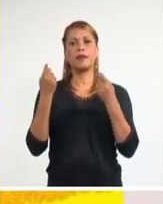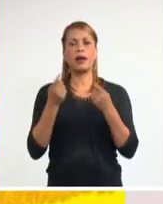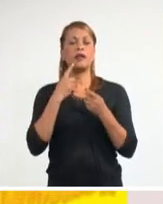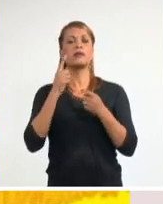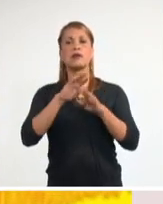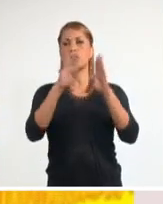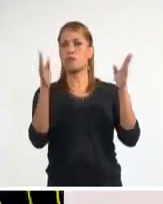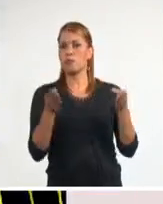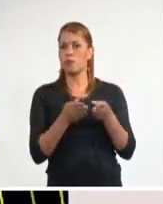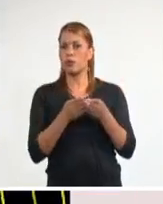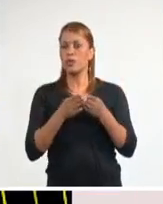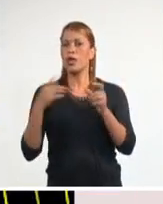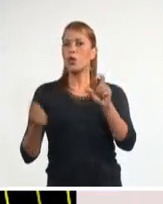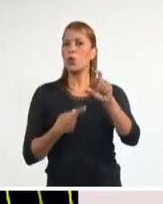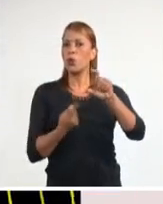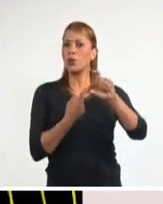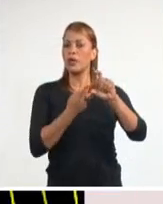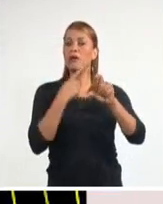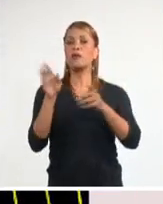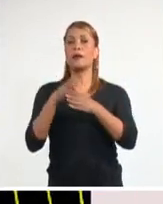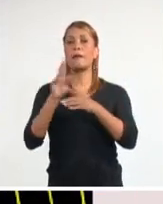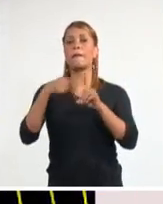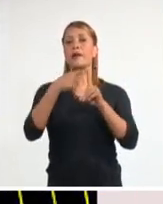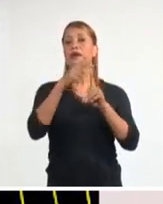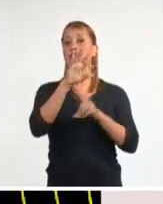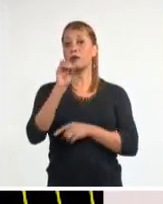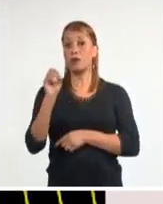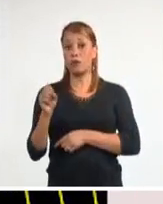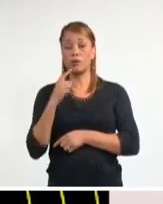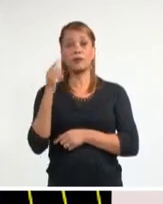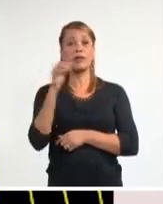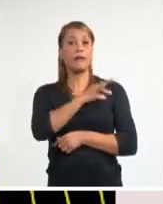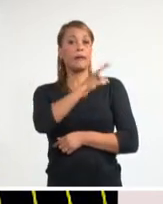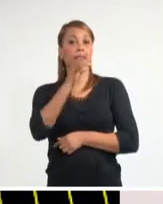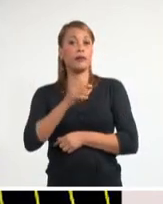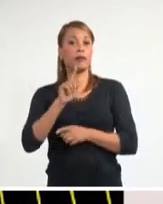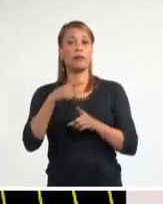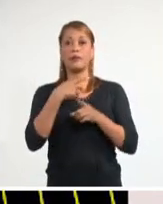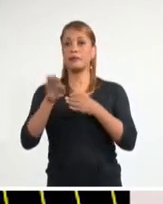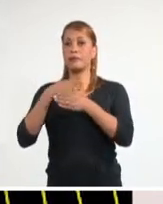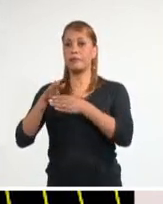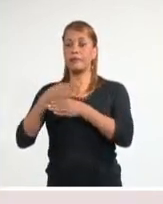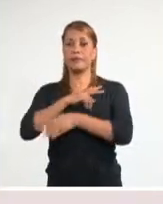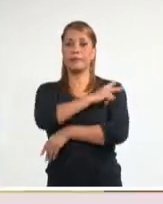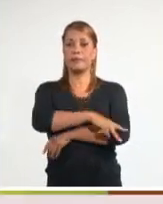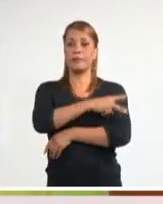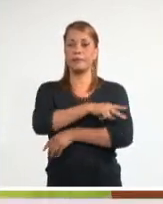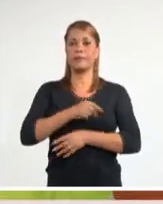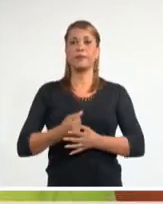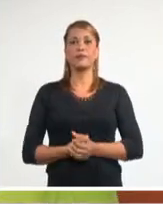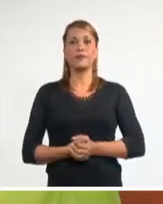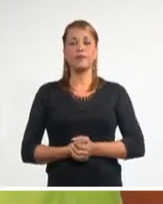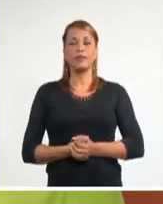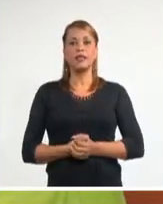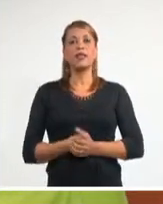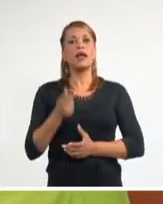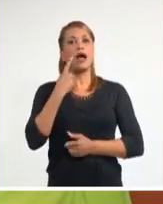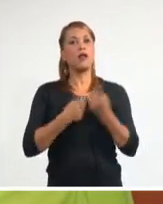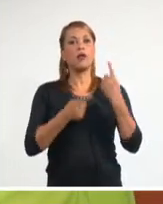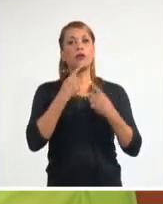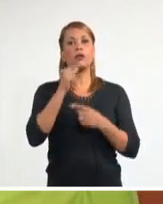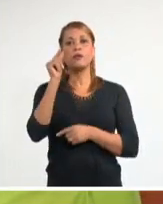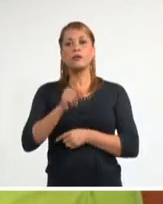y en la grabación de más de 50 discos como invitado de artistas nacionales e internacionales. Entre los CDs de su agrupación destacan El